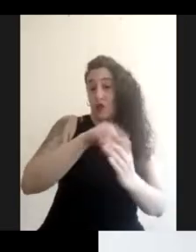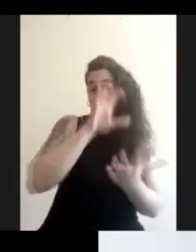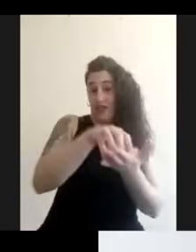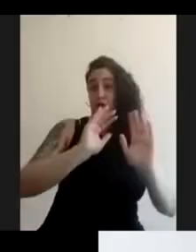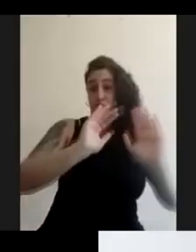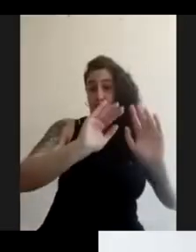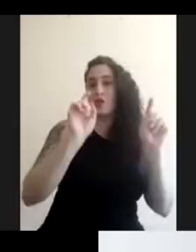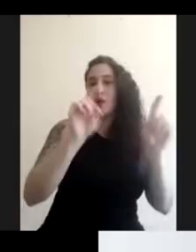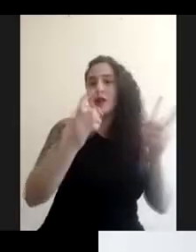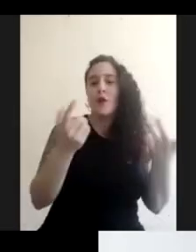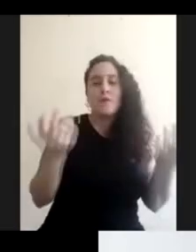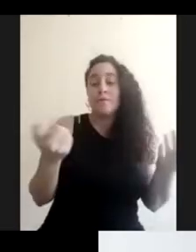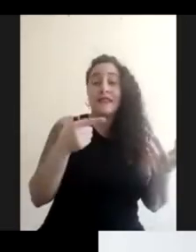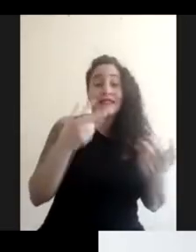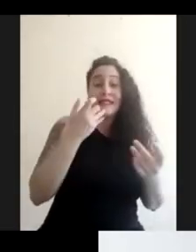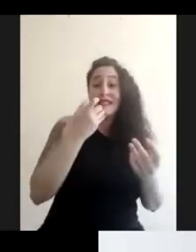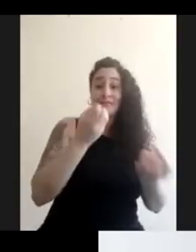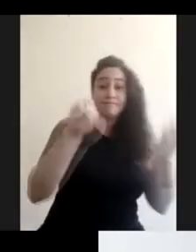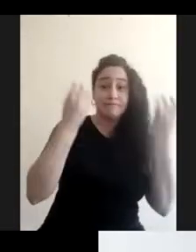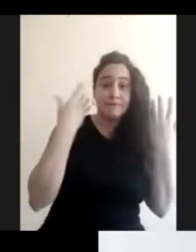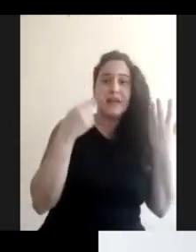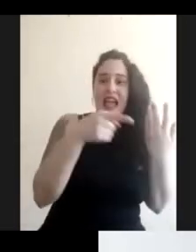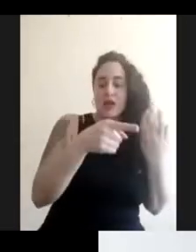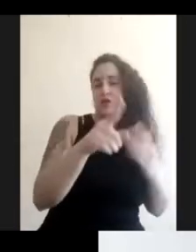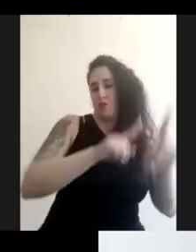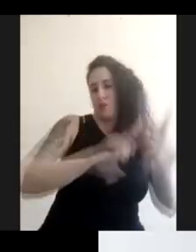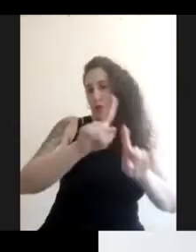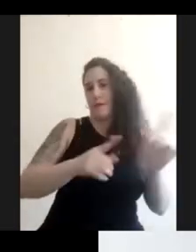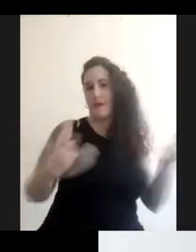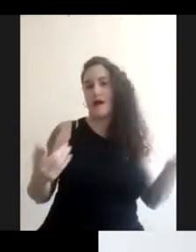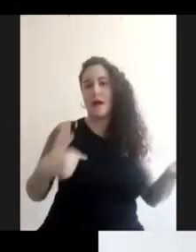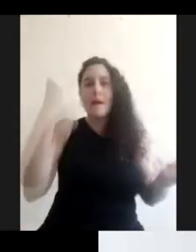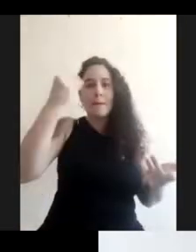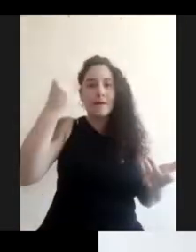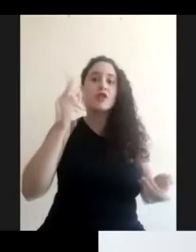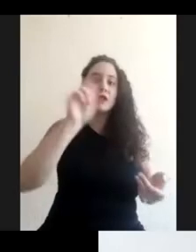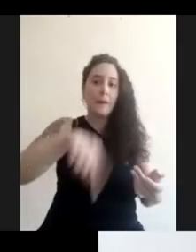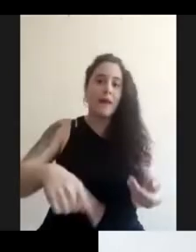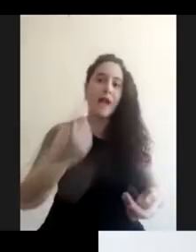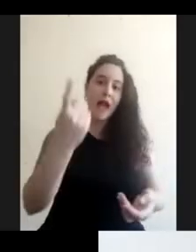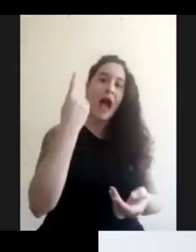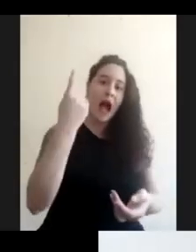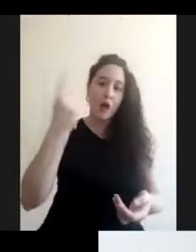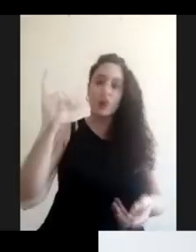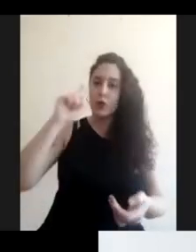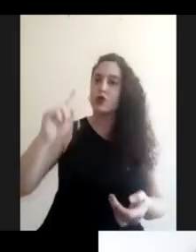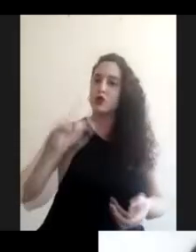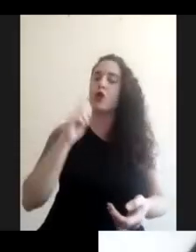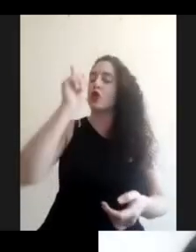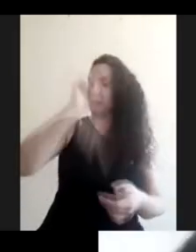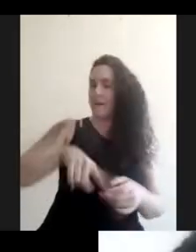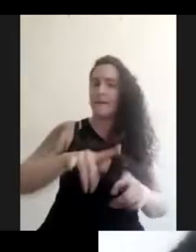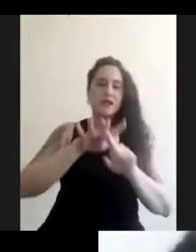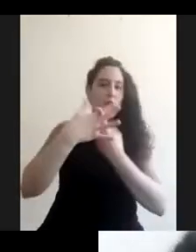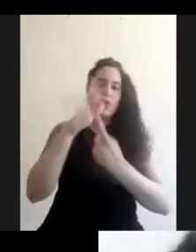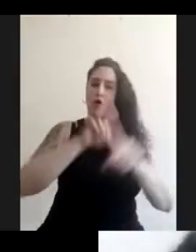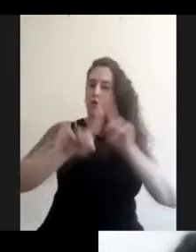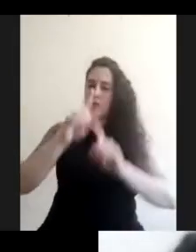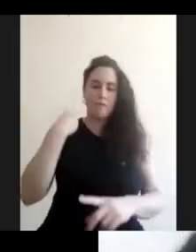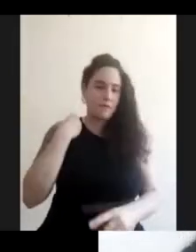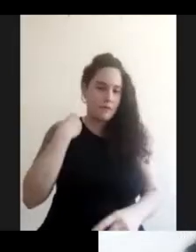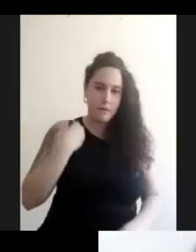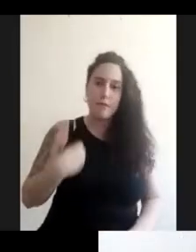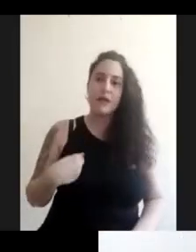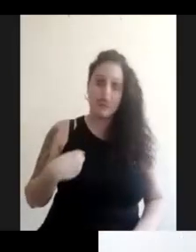es un problema, vamos, yo creo que los alumnos sordos también están un poco con esta problemática, que